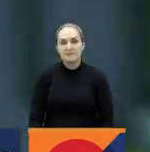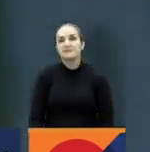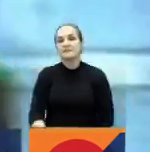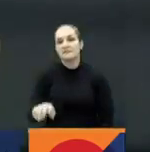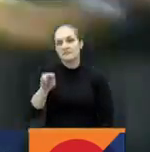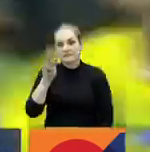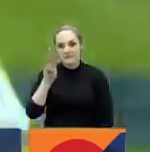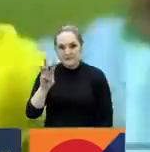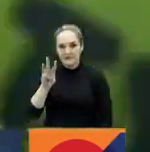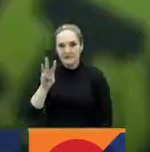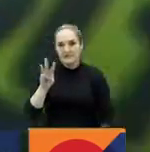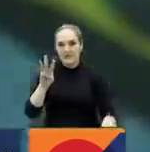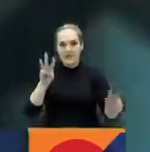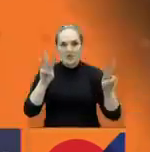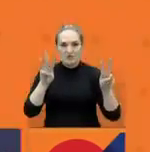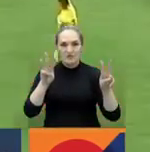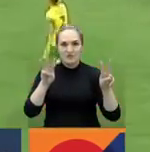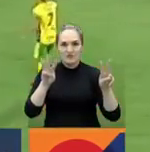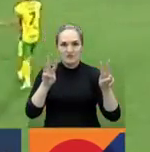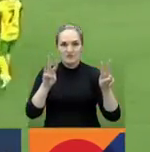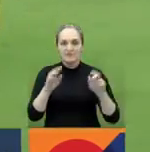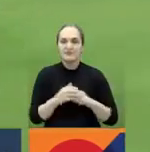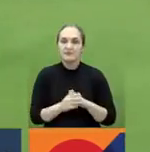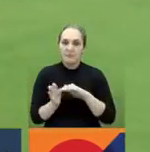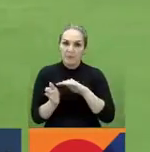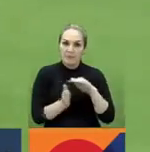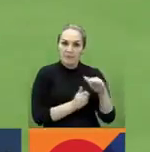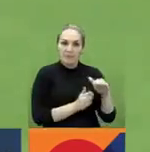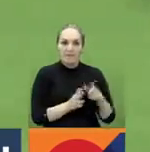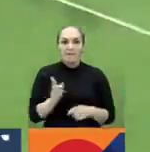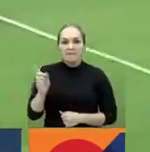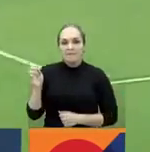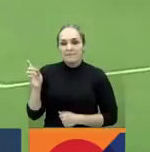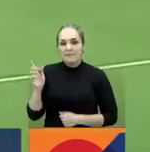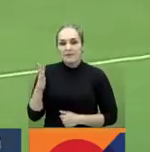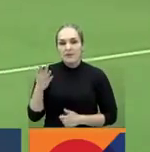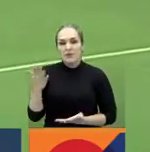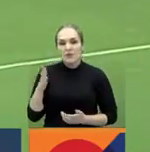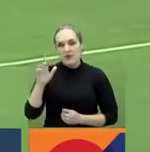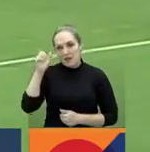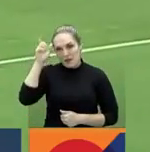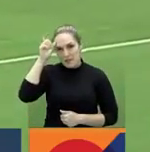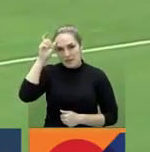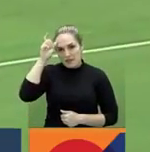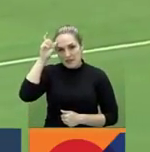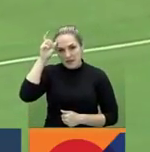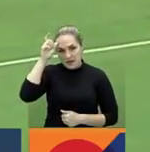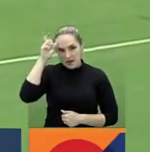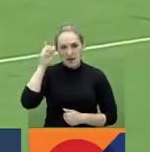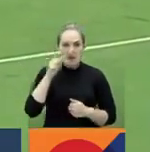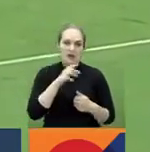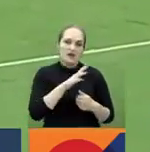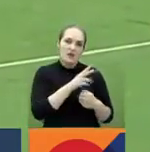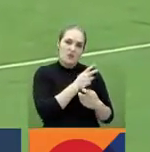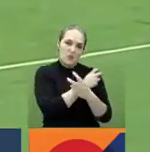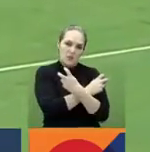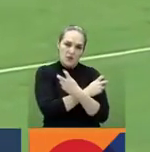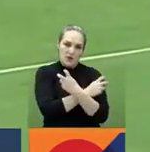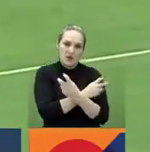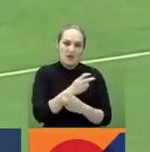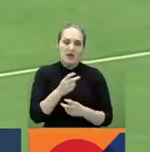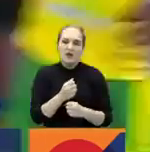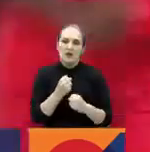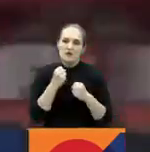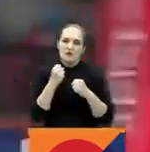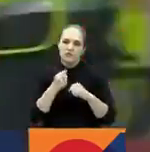a su equipo en los 8 clasificados. En el Pascual Guerrero, este derechazo de Larry Angulo fue como un tanque de oxígeno para Juan Carlos Osorio, que volvió a